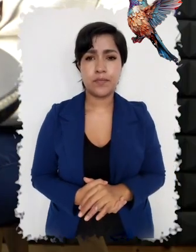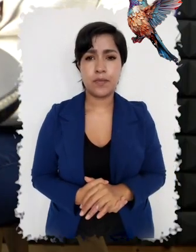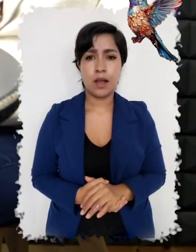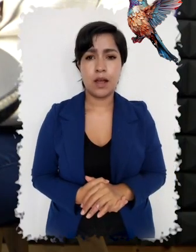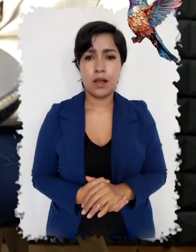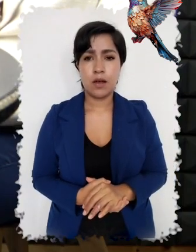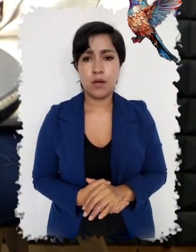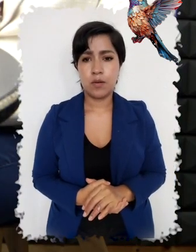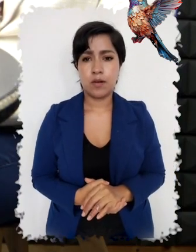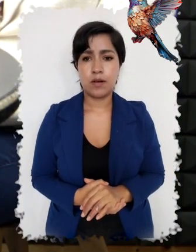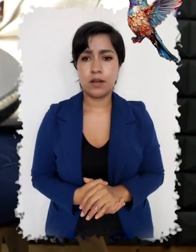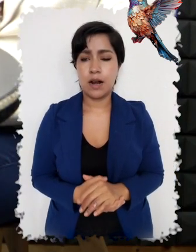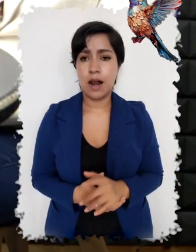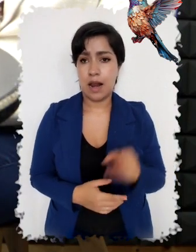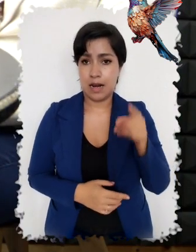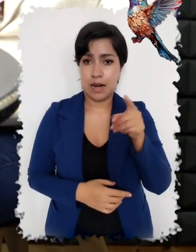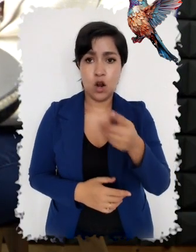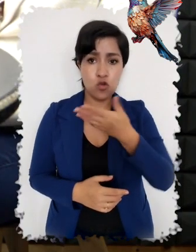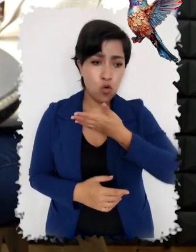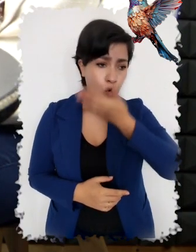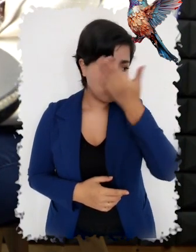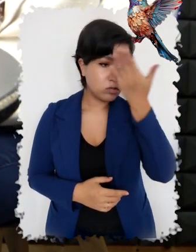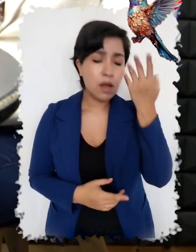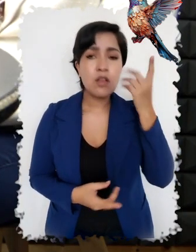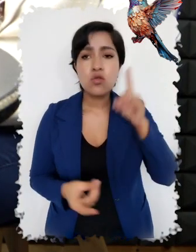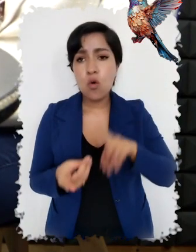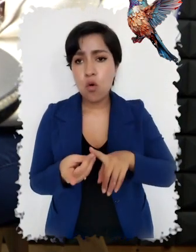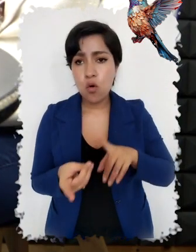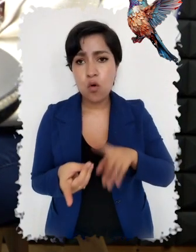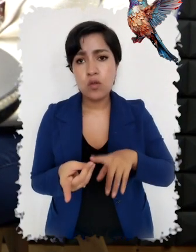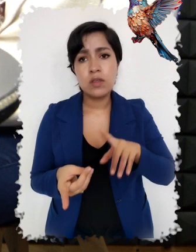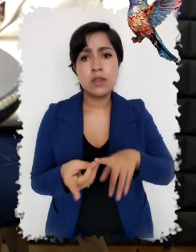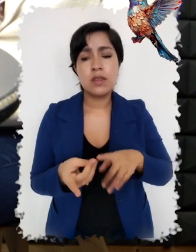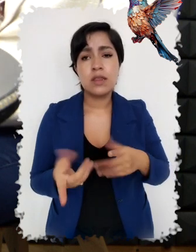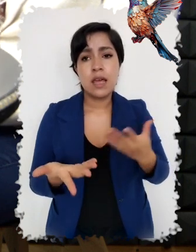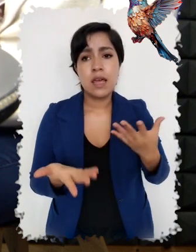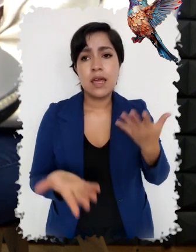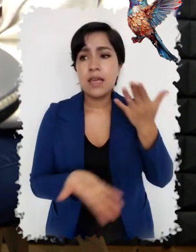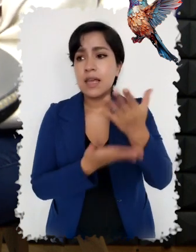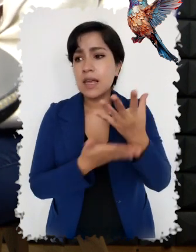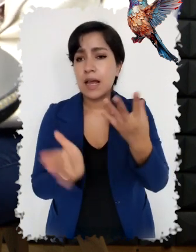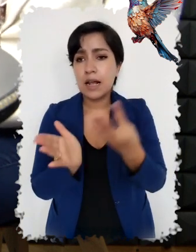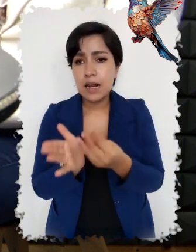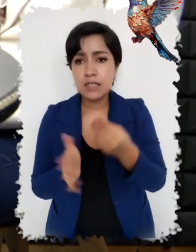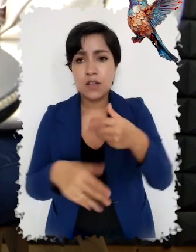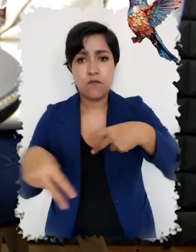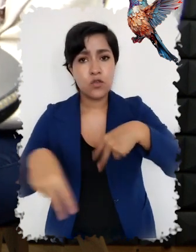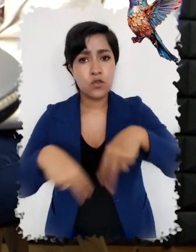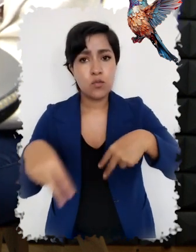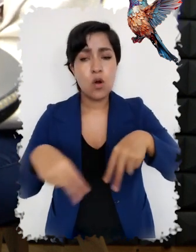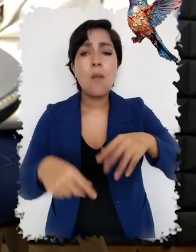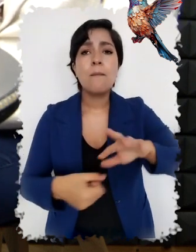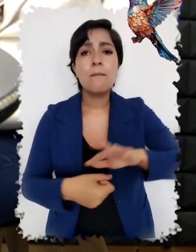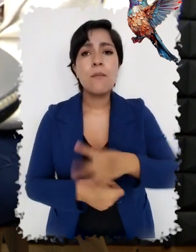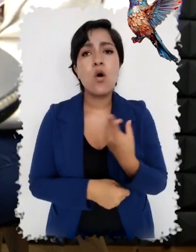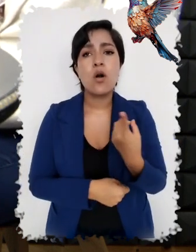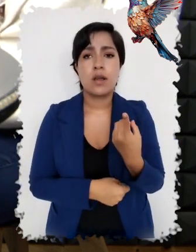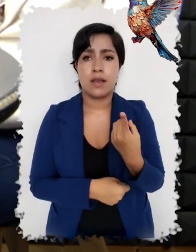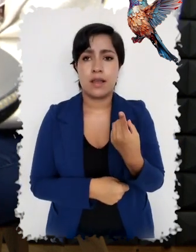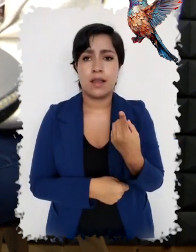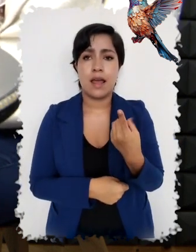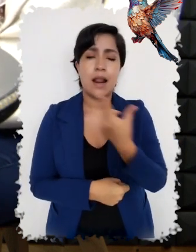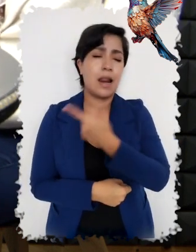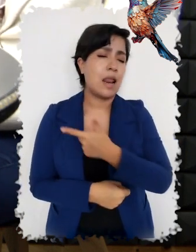que que no que él no sabe dónde puede ir a clases de fútbol mm porque él